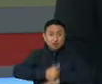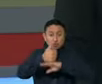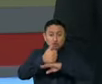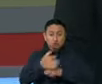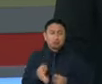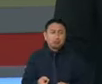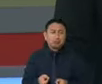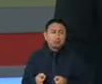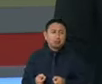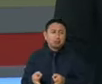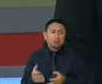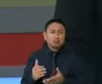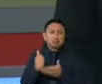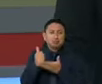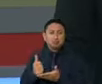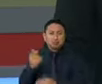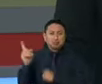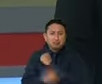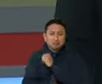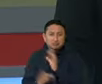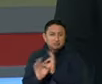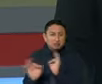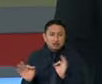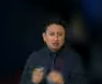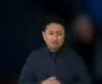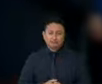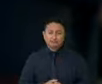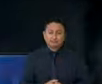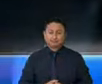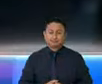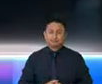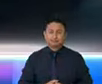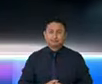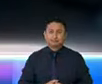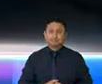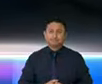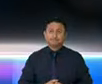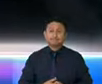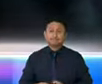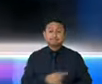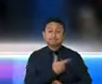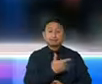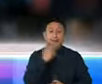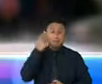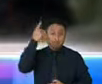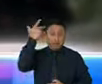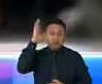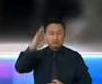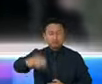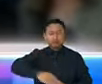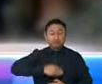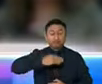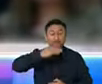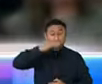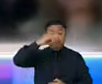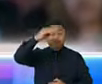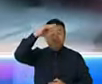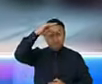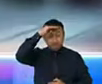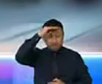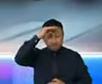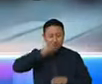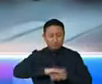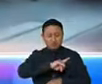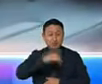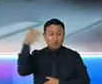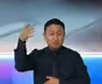autoridades de la institución para tomar correctivos. Al parecer se cansaron de los supuestos abusos en los que habrían incurrido ciertos